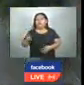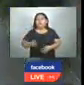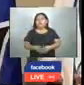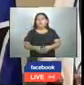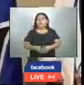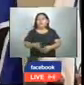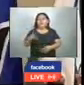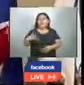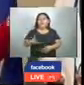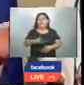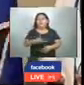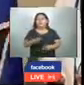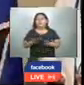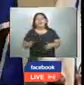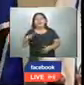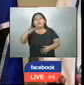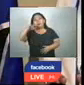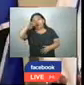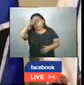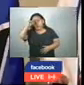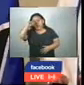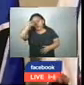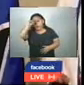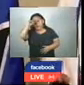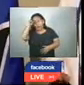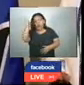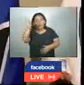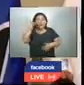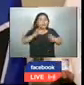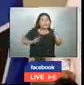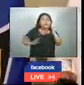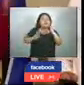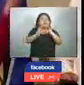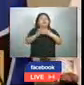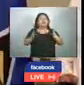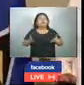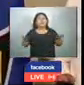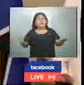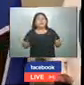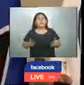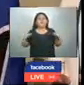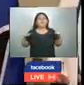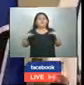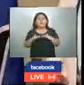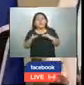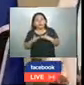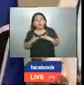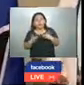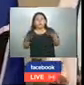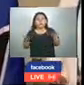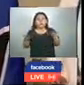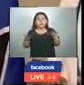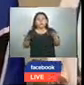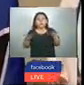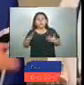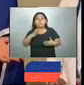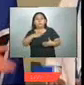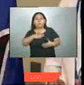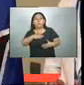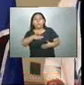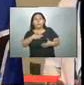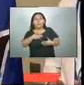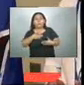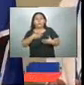trabajando en eso y esos son los desafíos y retos que tenemos como órgano electoral. Igual como en elecciones de intervención o en